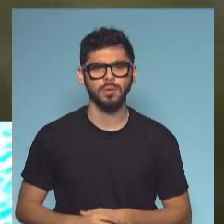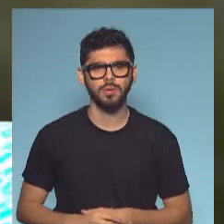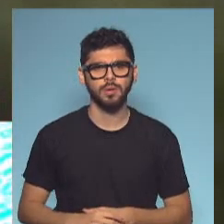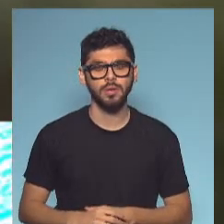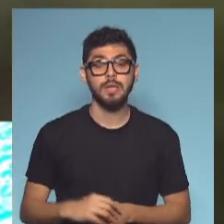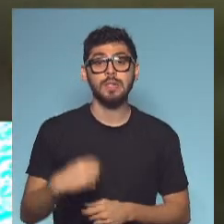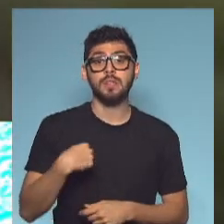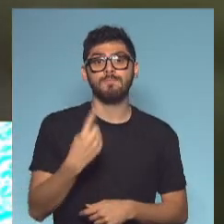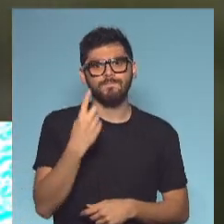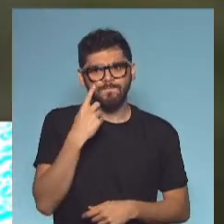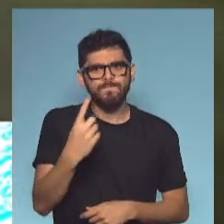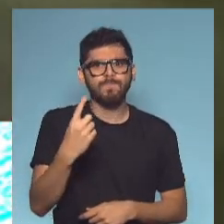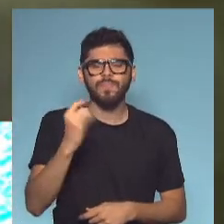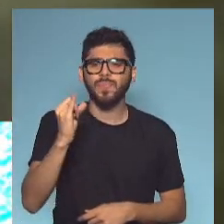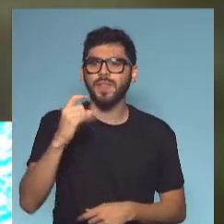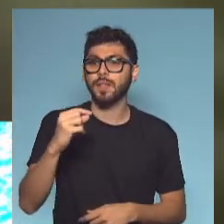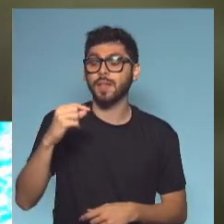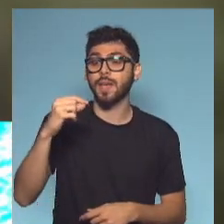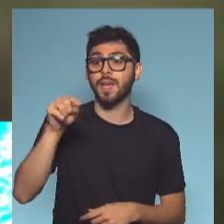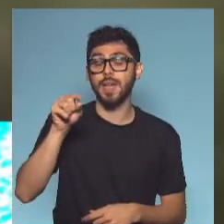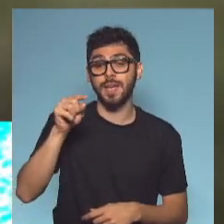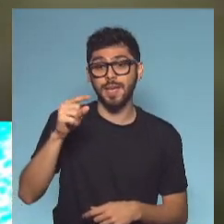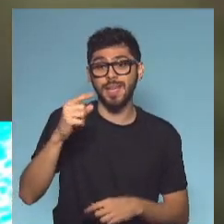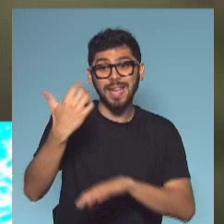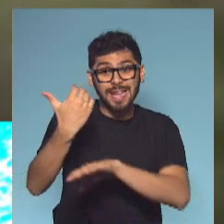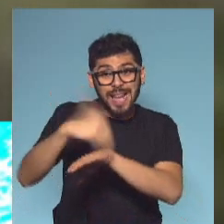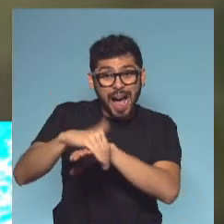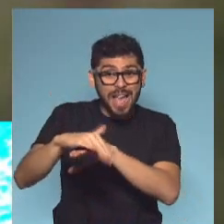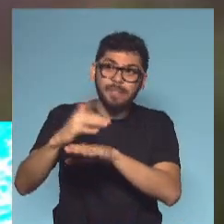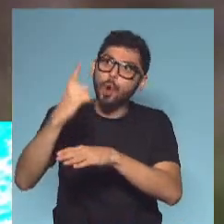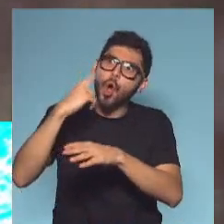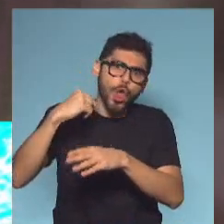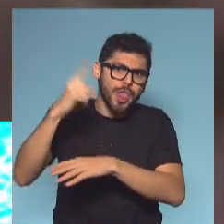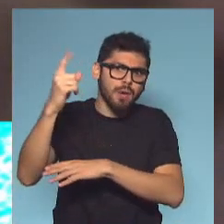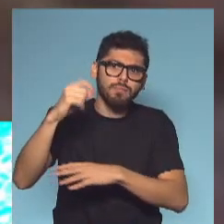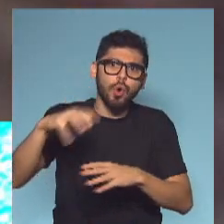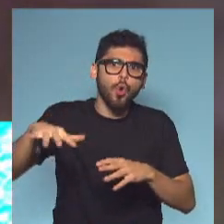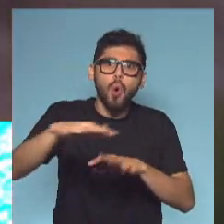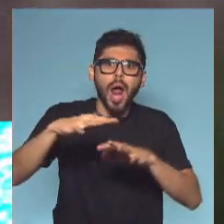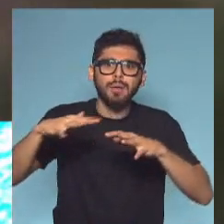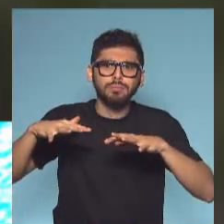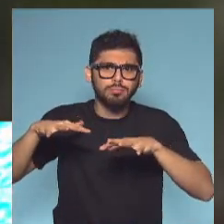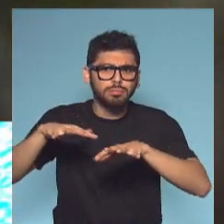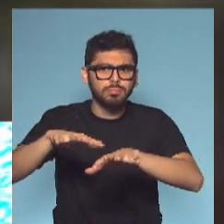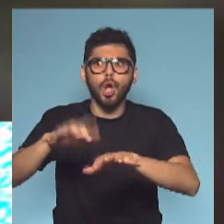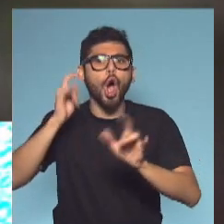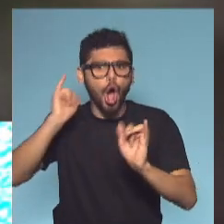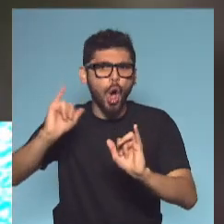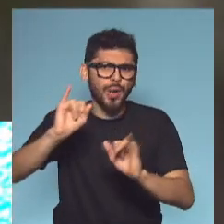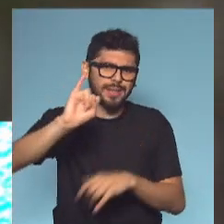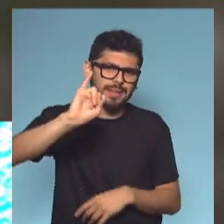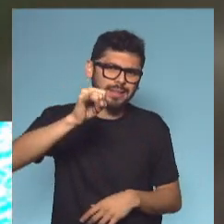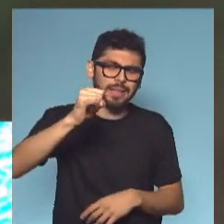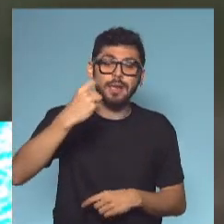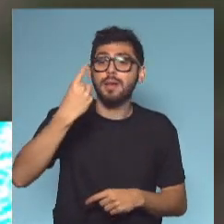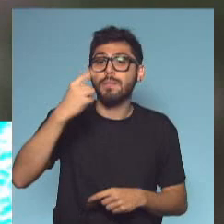Algo que sí he encontrado es que en el día, en la calle, digamos, en los grandes centros de concentración, sí estamos los jóvenes,